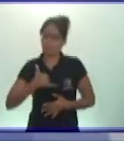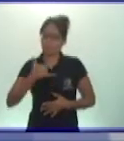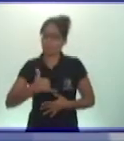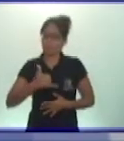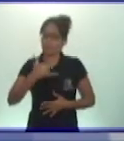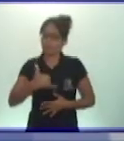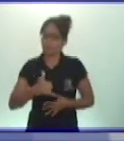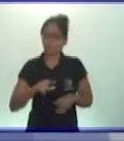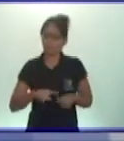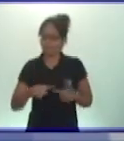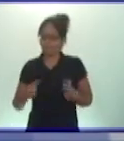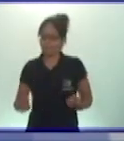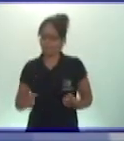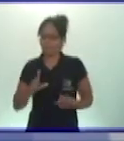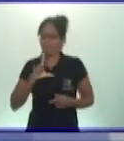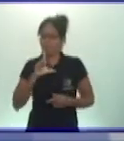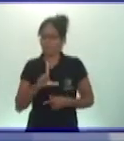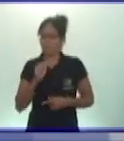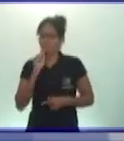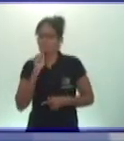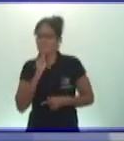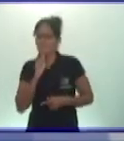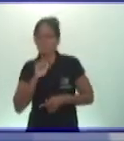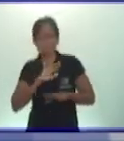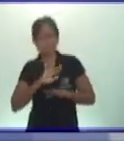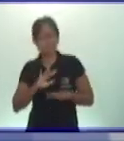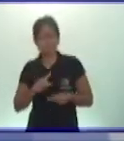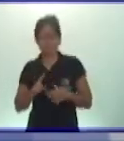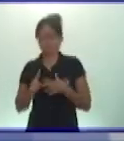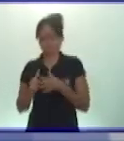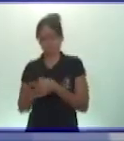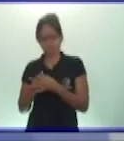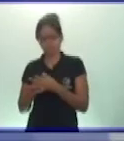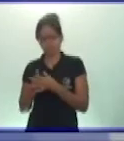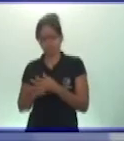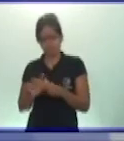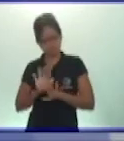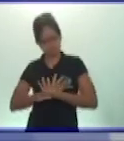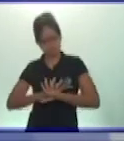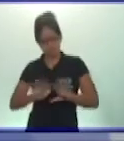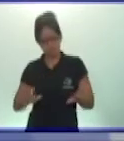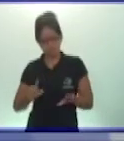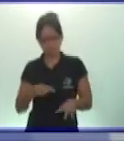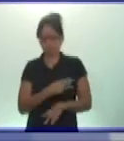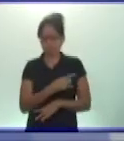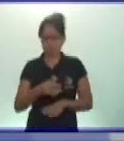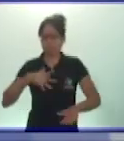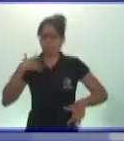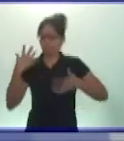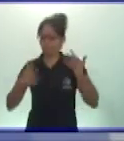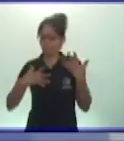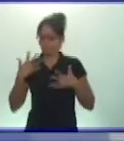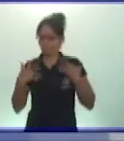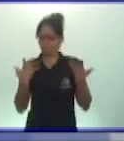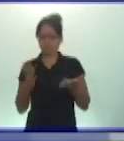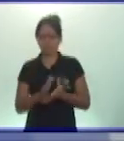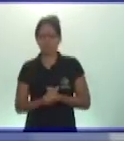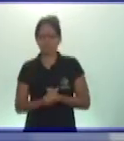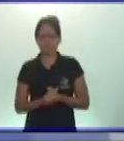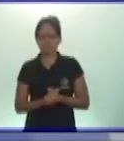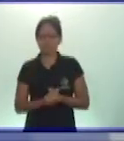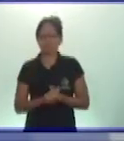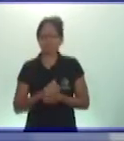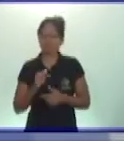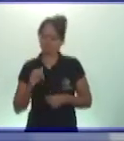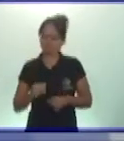los documentales íntegramente para que ustedes puedan disfrutarlo los 27 minutos completamente. Hoy voy a anunciarles de manera oficial